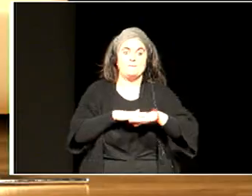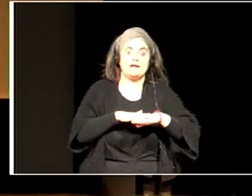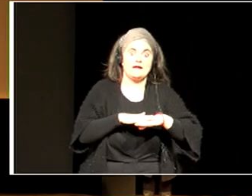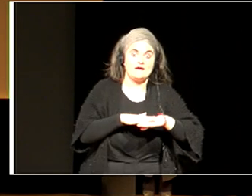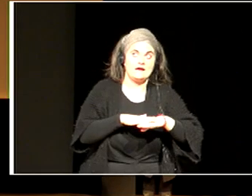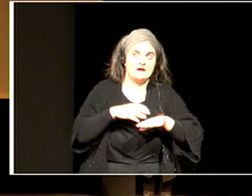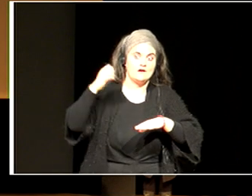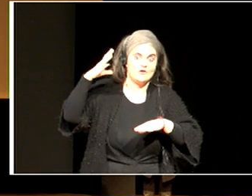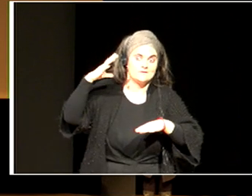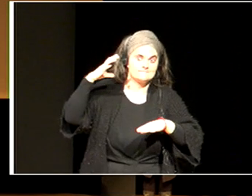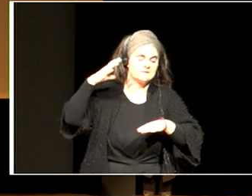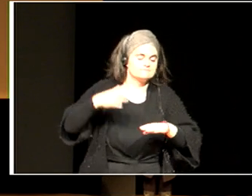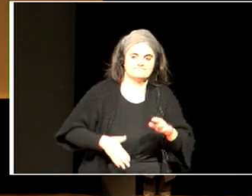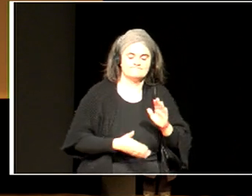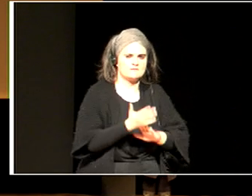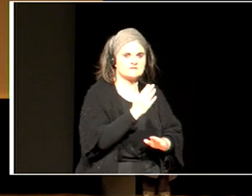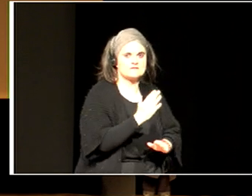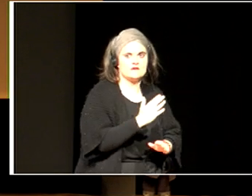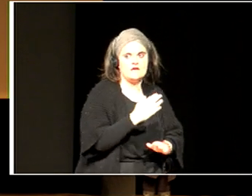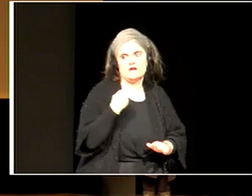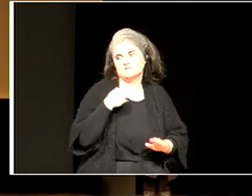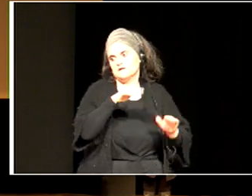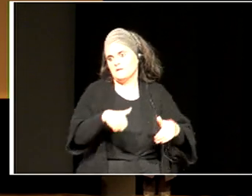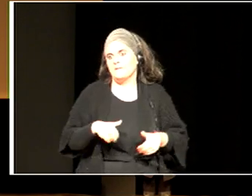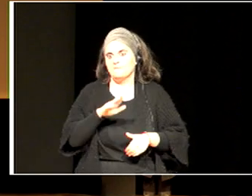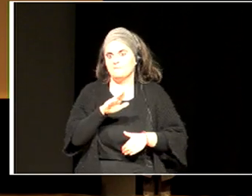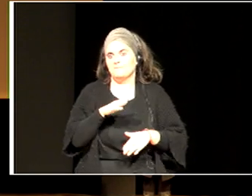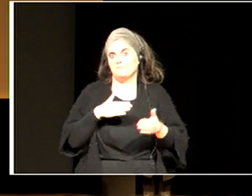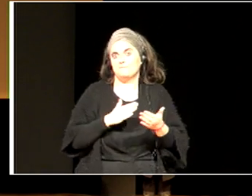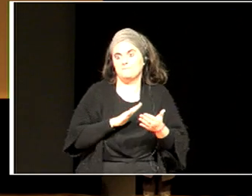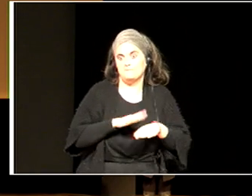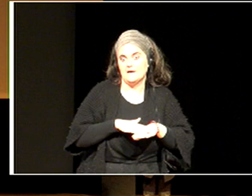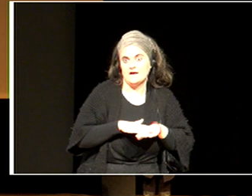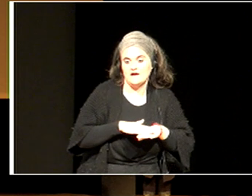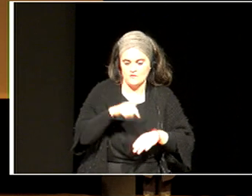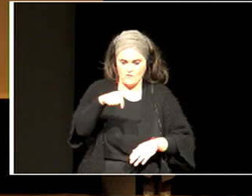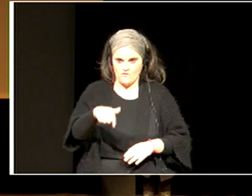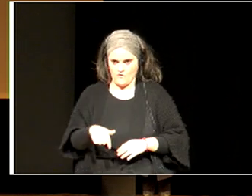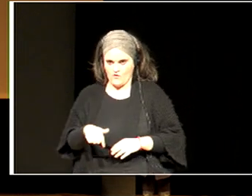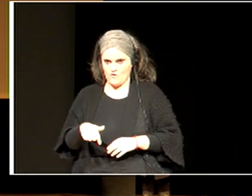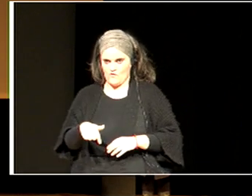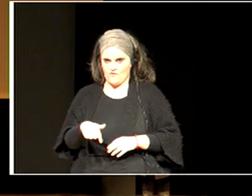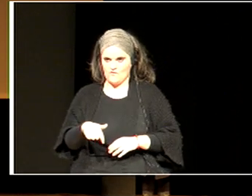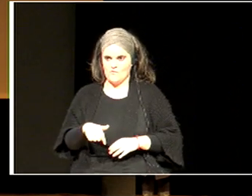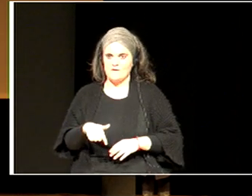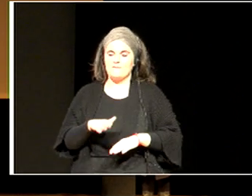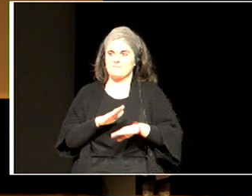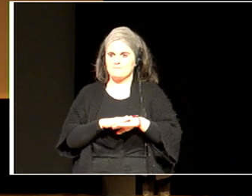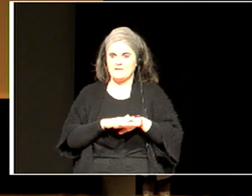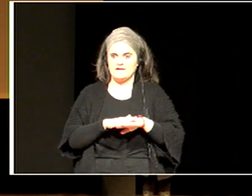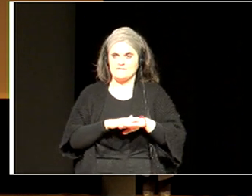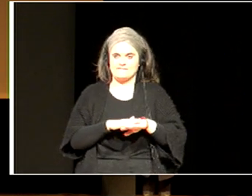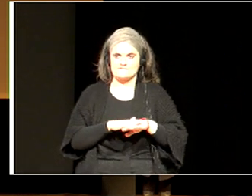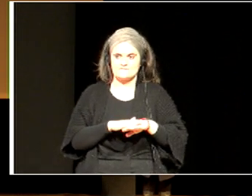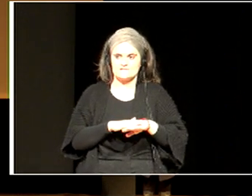y marchas al día siguiente vuelves a la misma clase hice hoy vamos para continuar